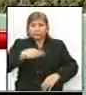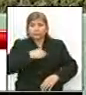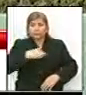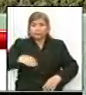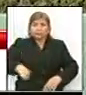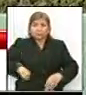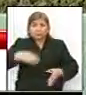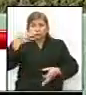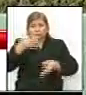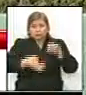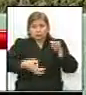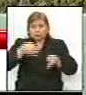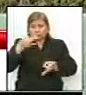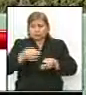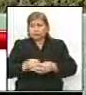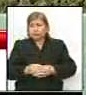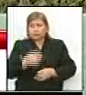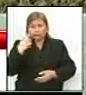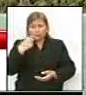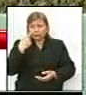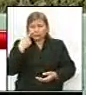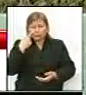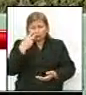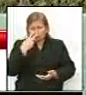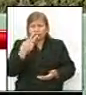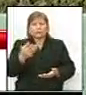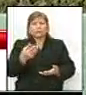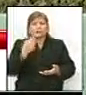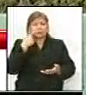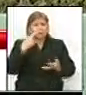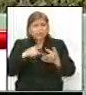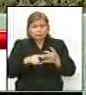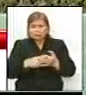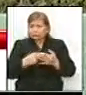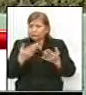acá, para que vea ya, para que se inicie